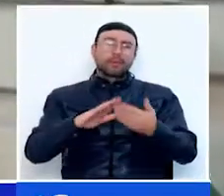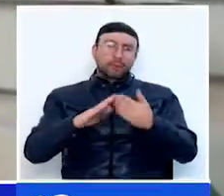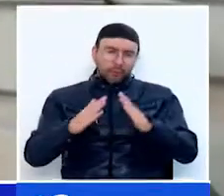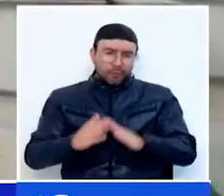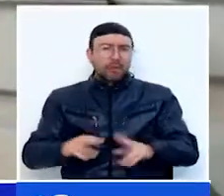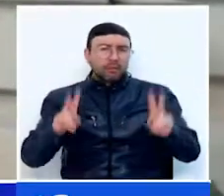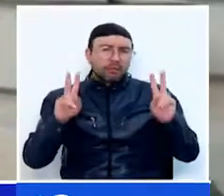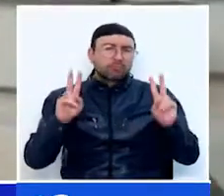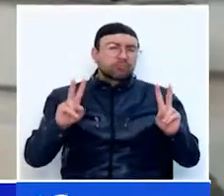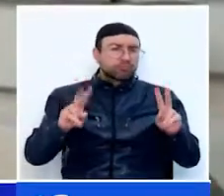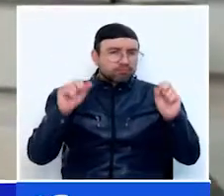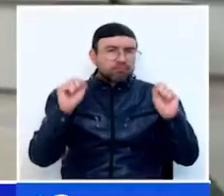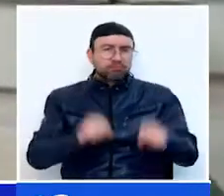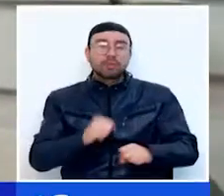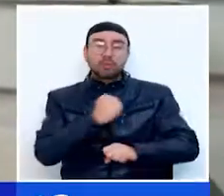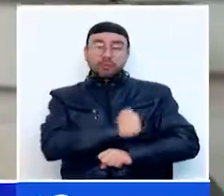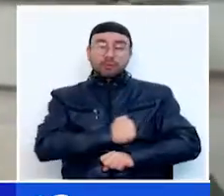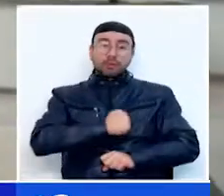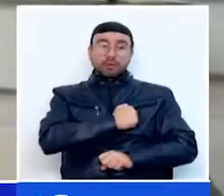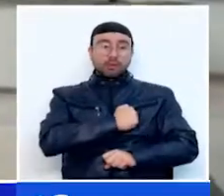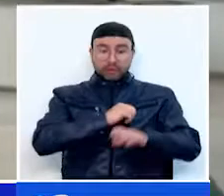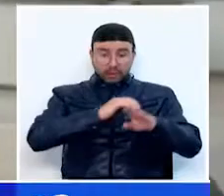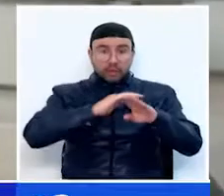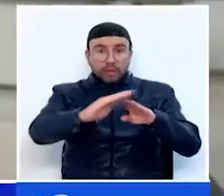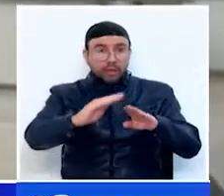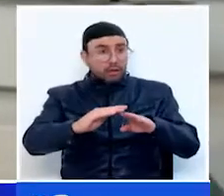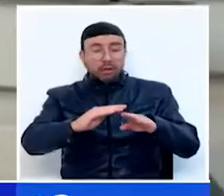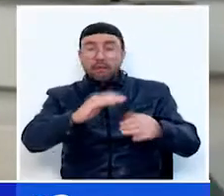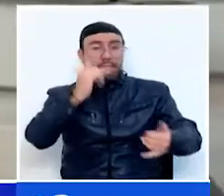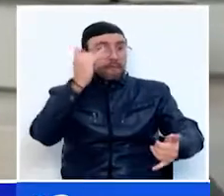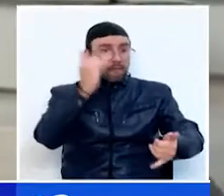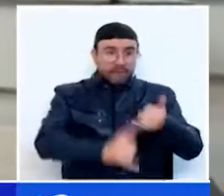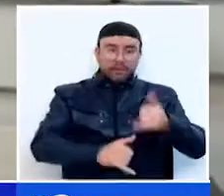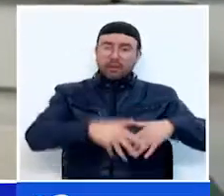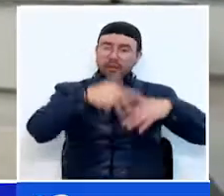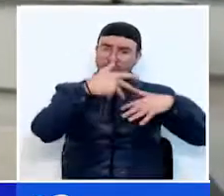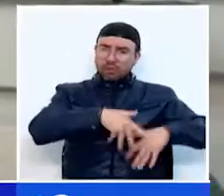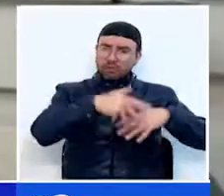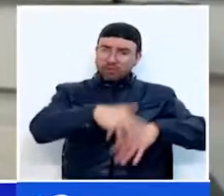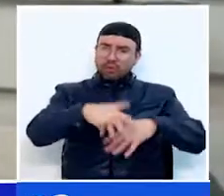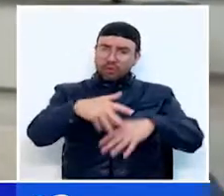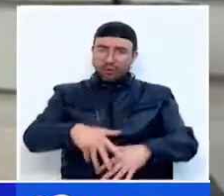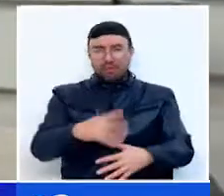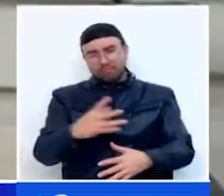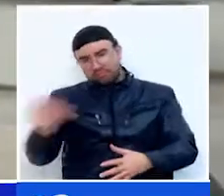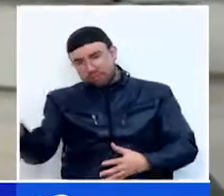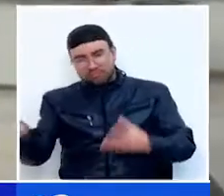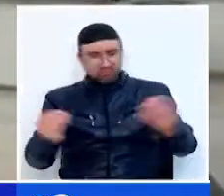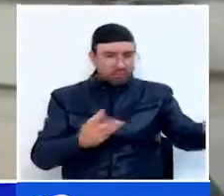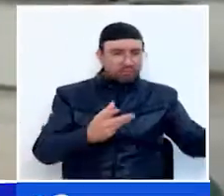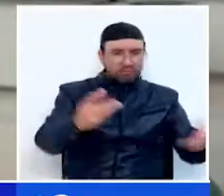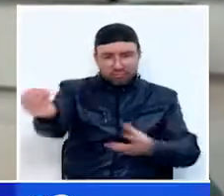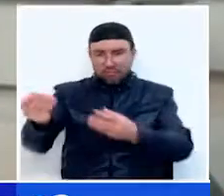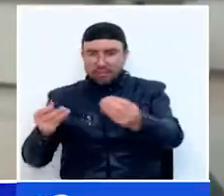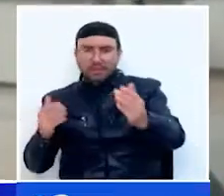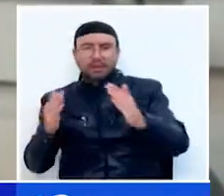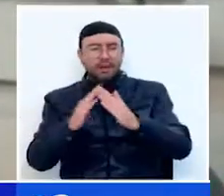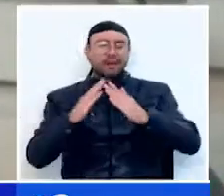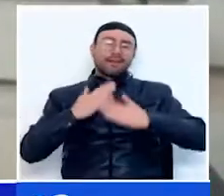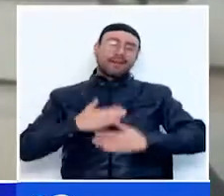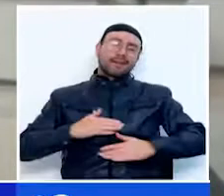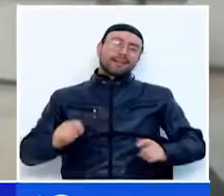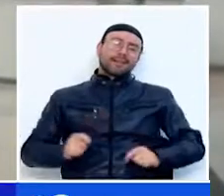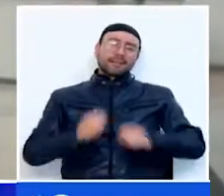La invitación es para que al finalizar la protesta todos puedan regresar a la casa sanos y salvos. No hay nada que